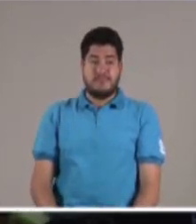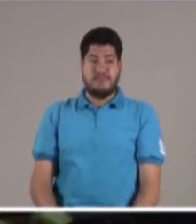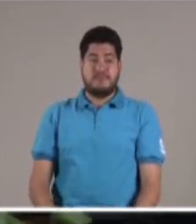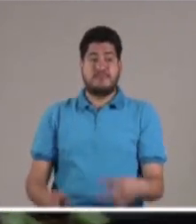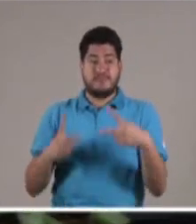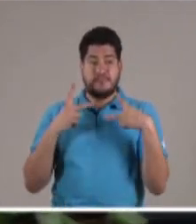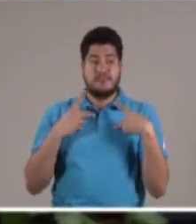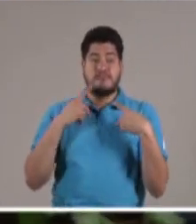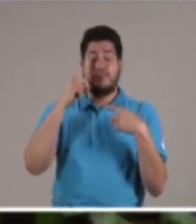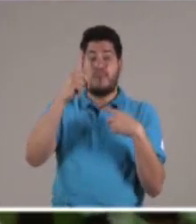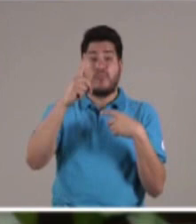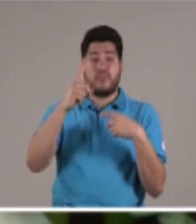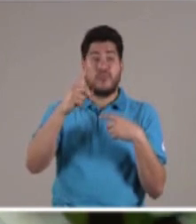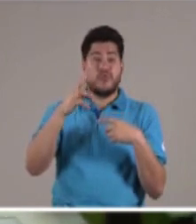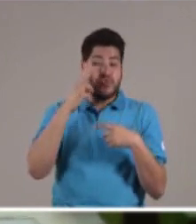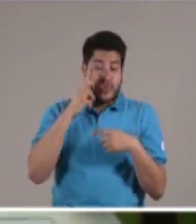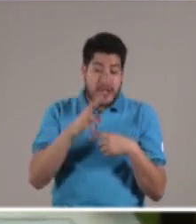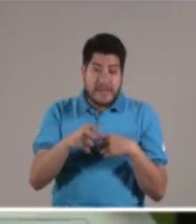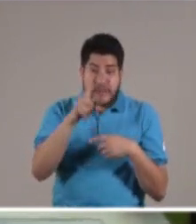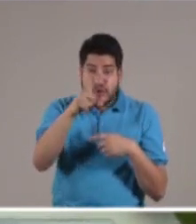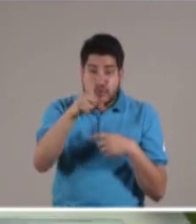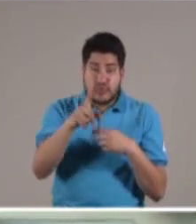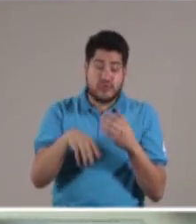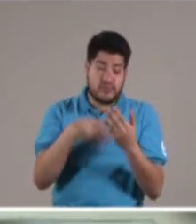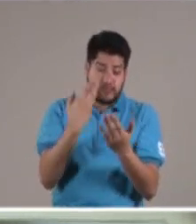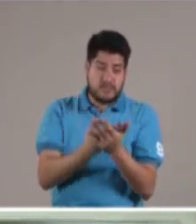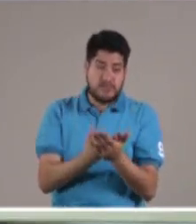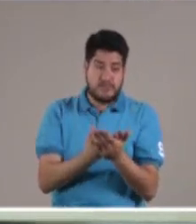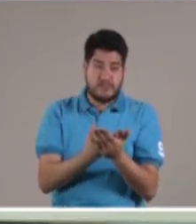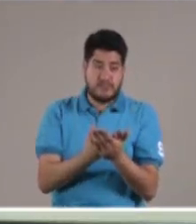hay uno que se dio cuenta que caíste ahí